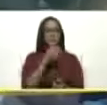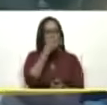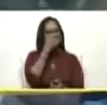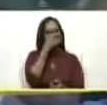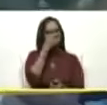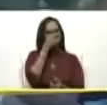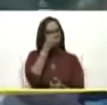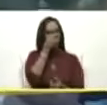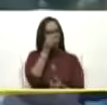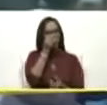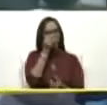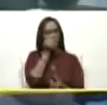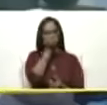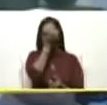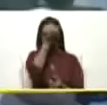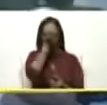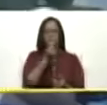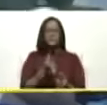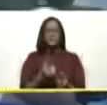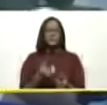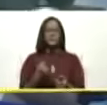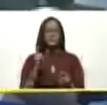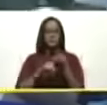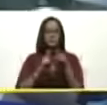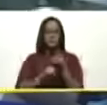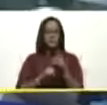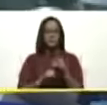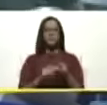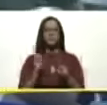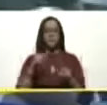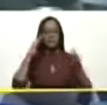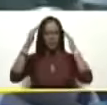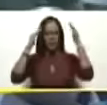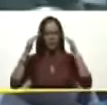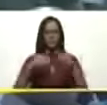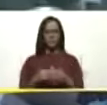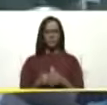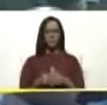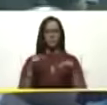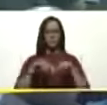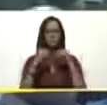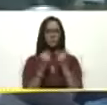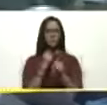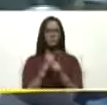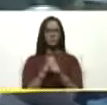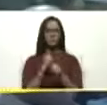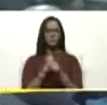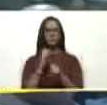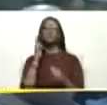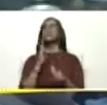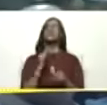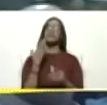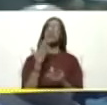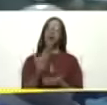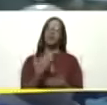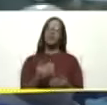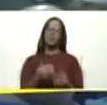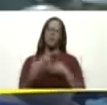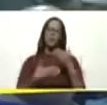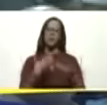primera combatiente Cilia Flores. Bueno, presidente, hoy la clase obrera de Guayana siempre ha estado al frente de los procesos